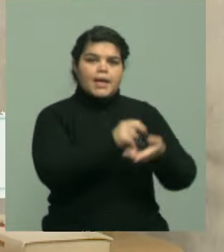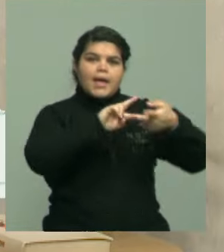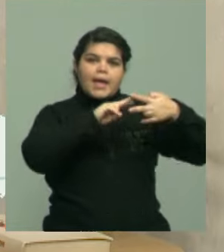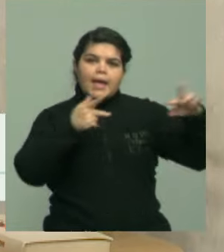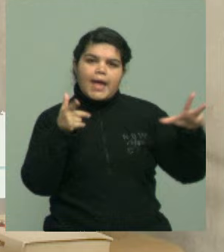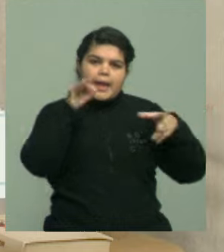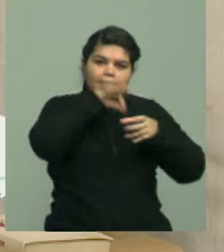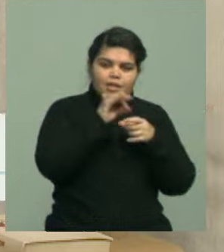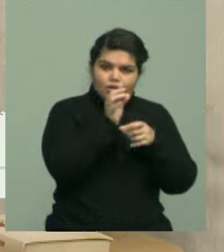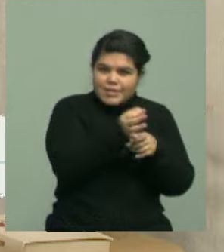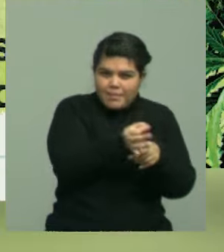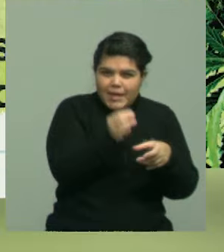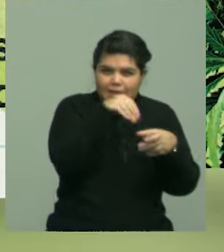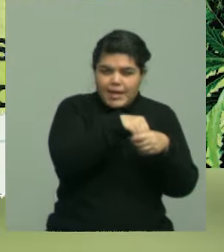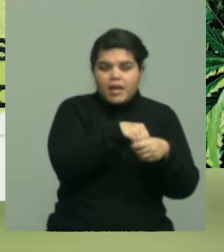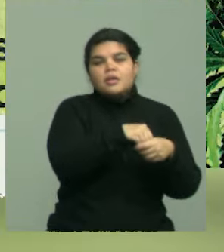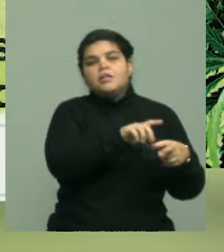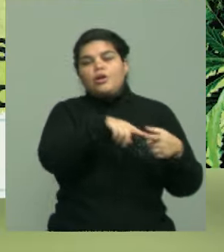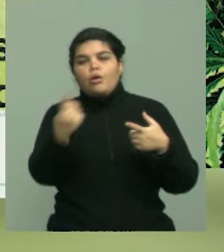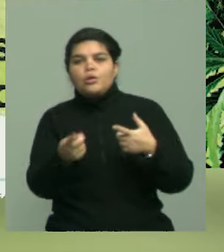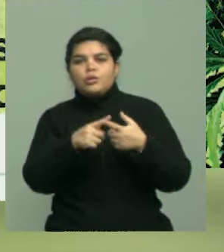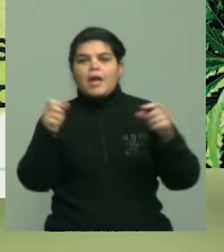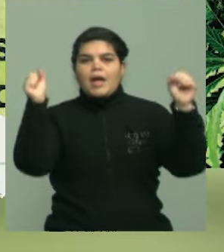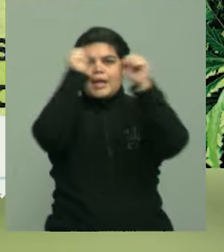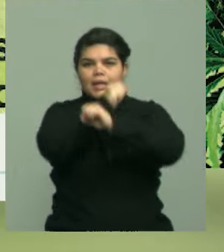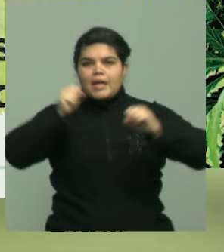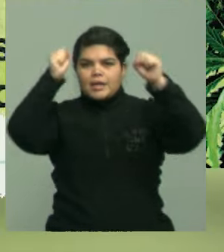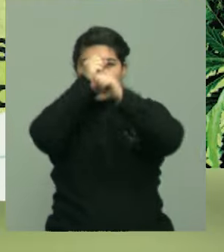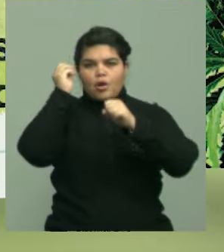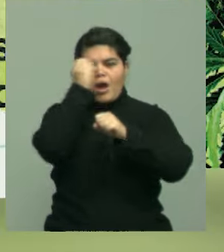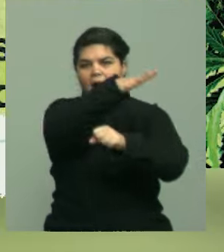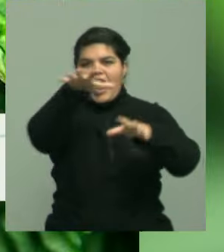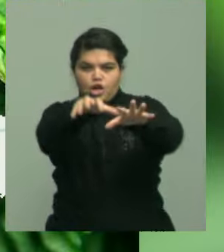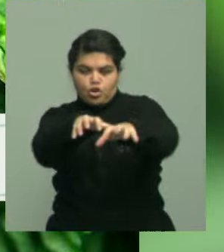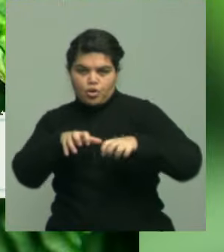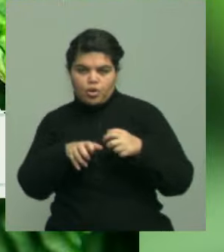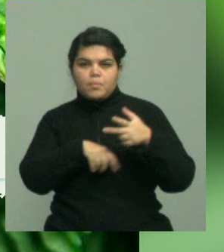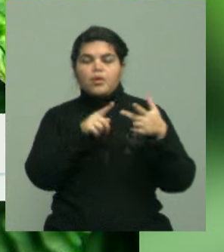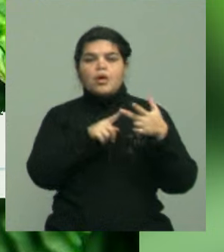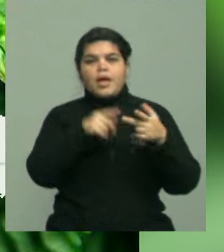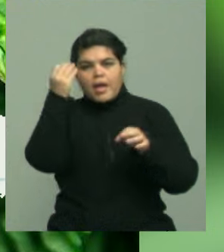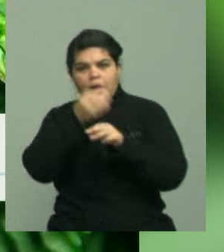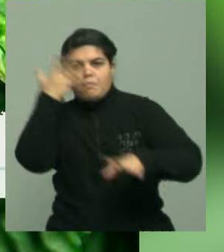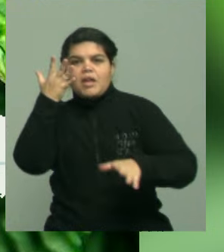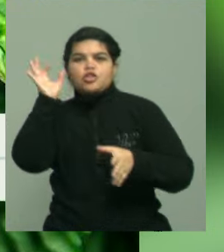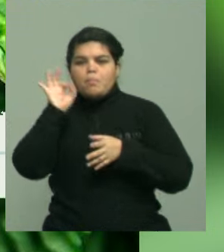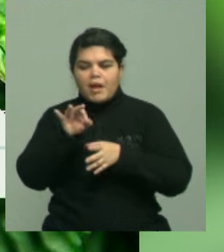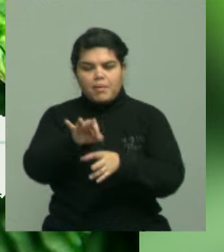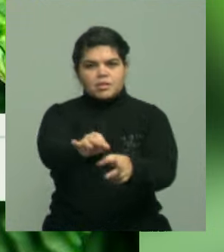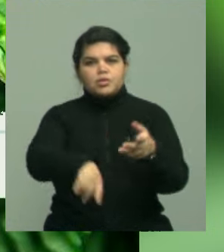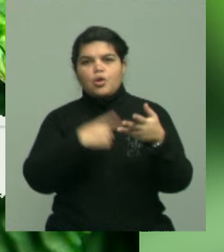agrónomos, expertos en insumos para el cannabis, para los cultivos, médicos, van a haber